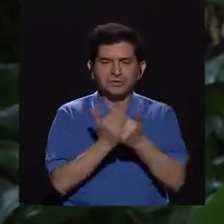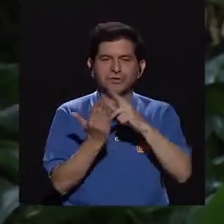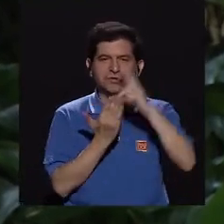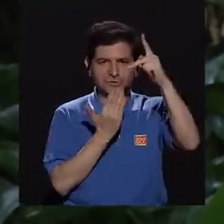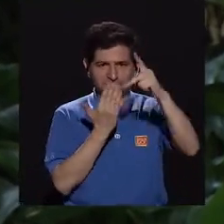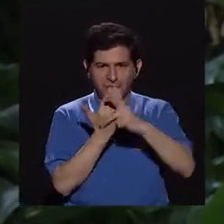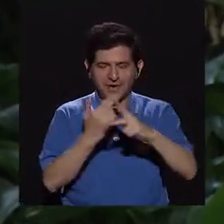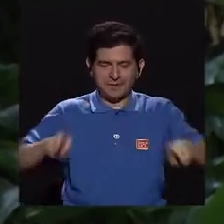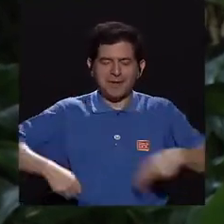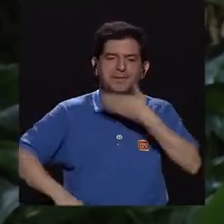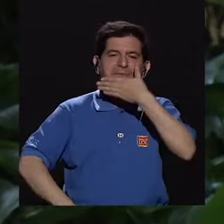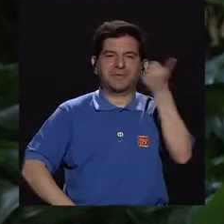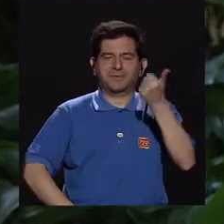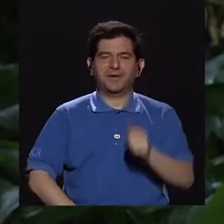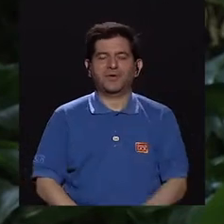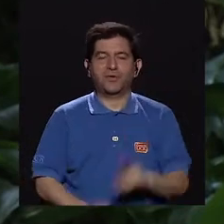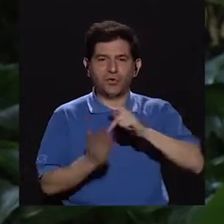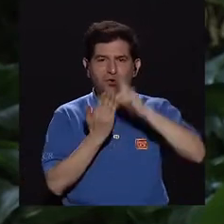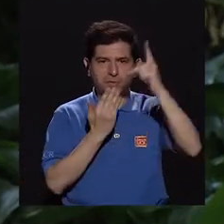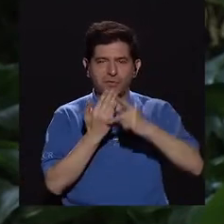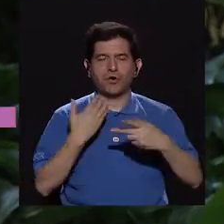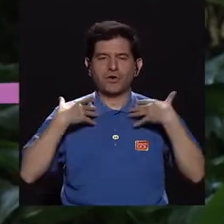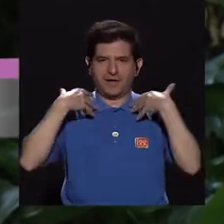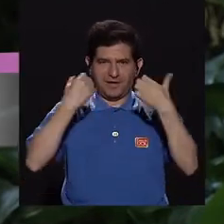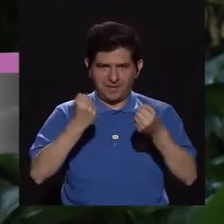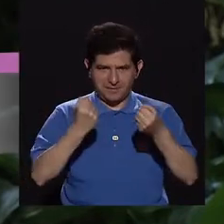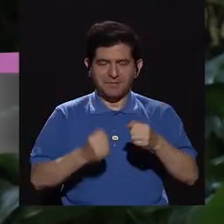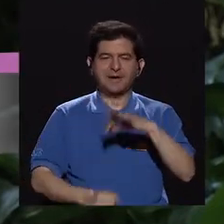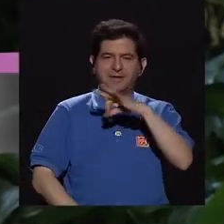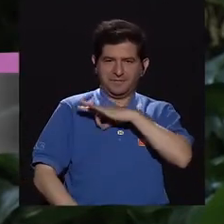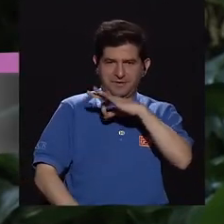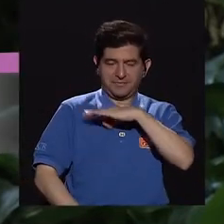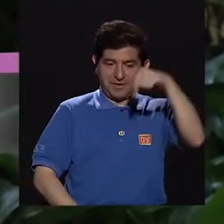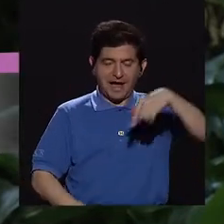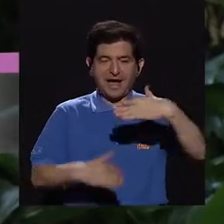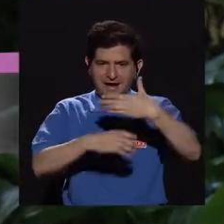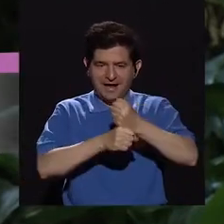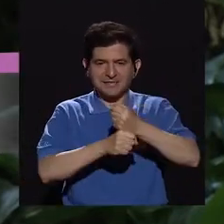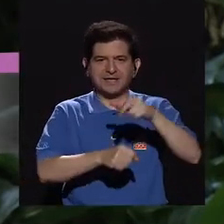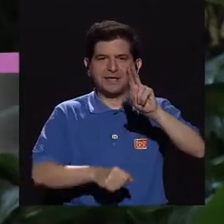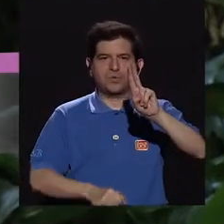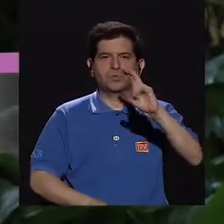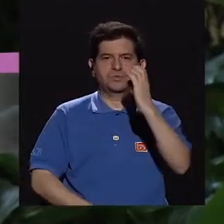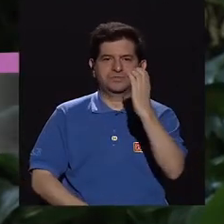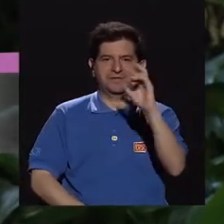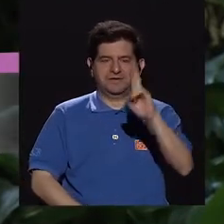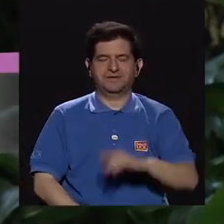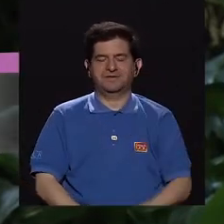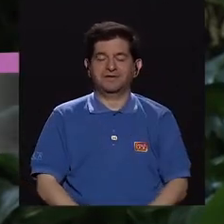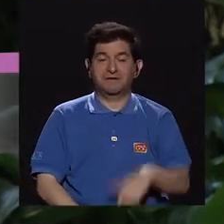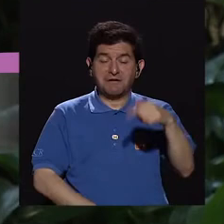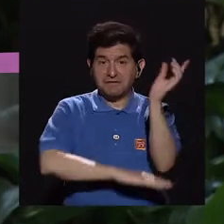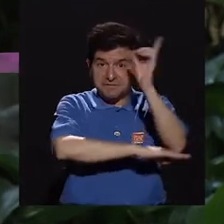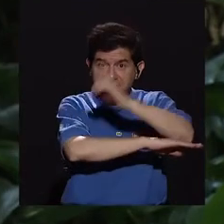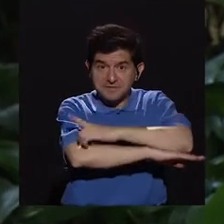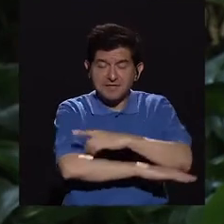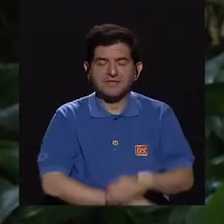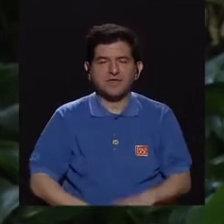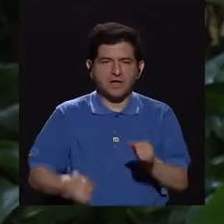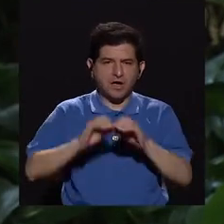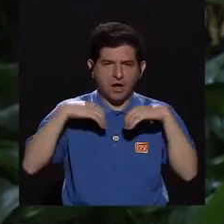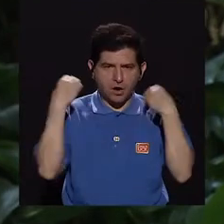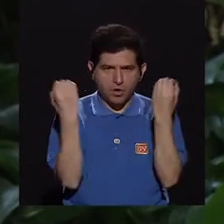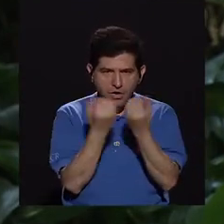Bienvenidos y bienvenidas a Vivir Mejor, la telerevista de salud y bienestar que hacemos en la Universidad de Costa Rica. El día de hoy